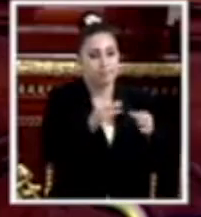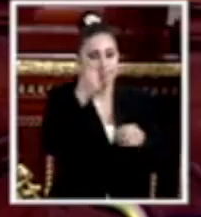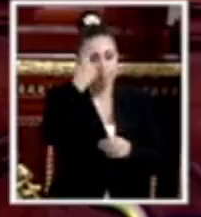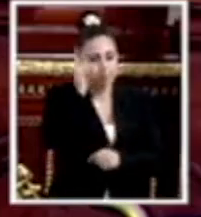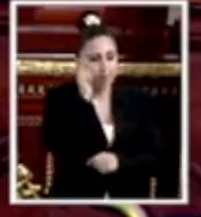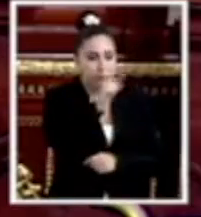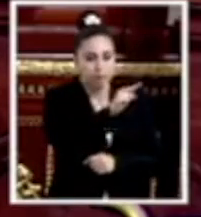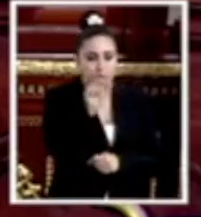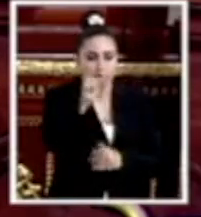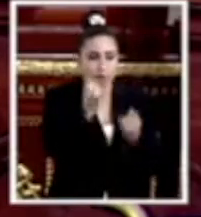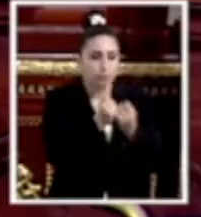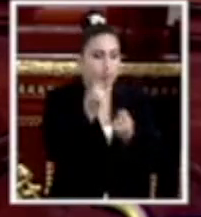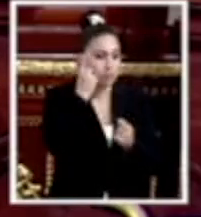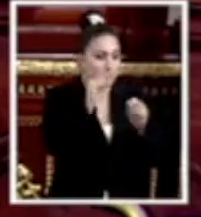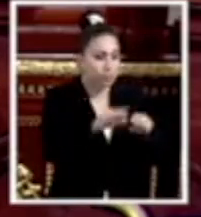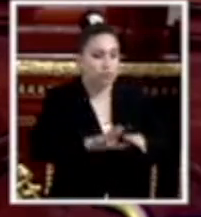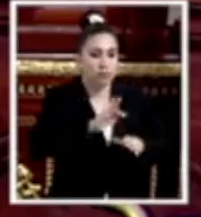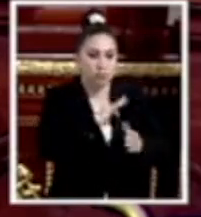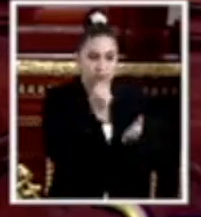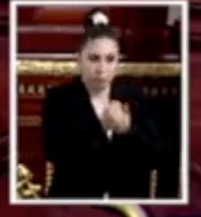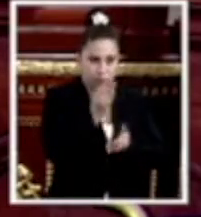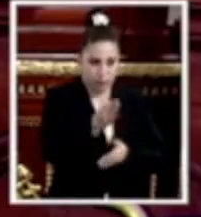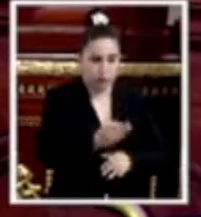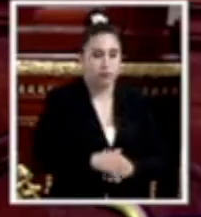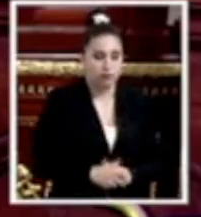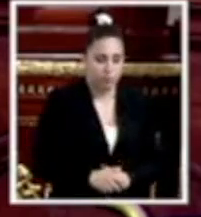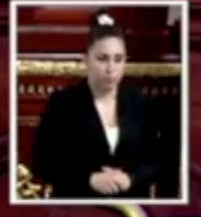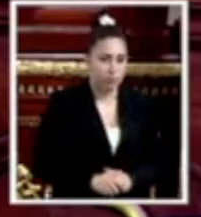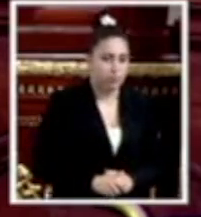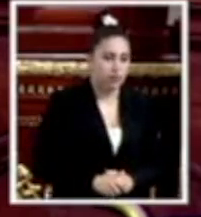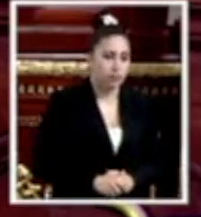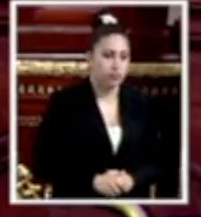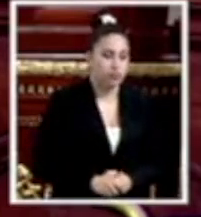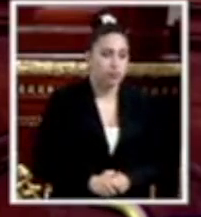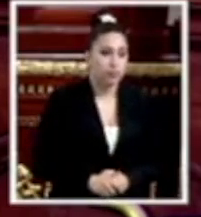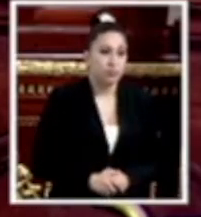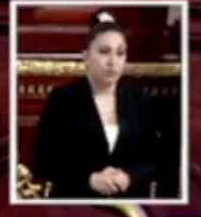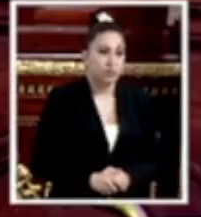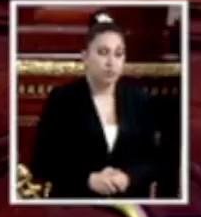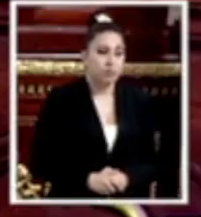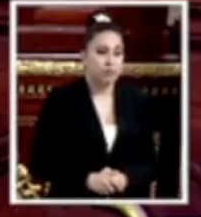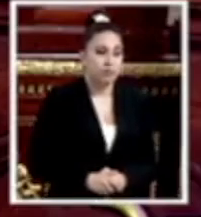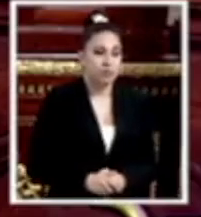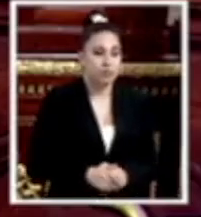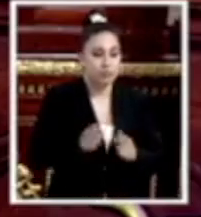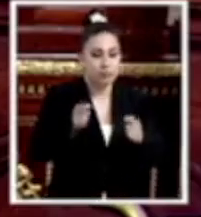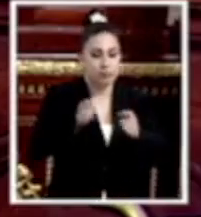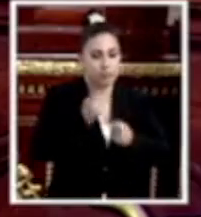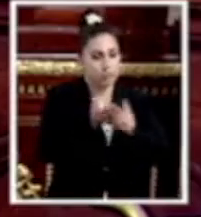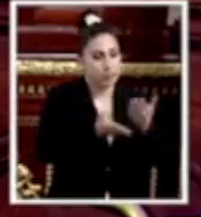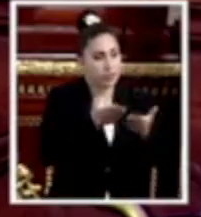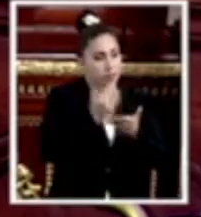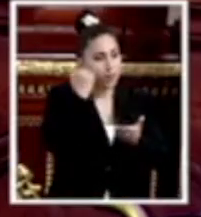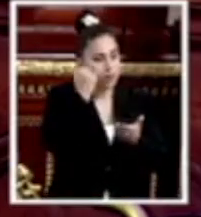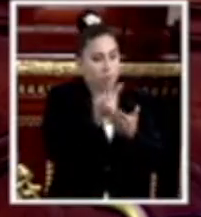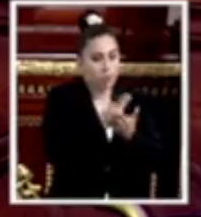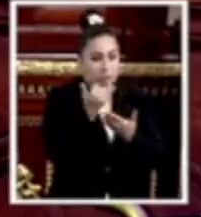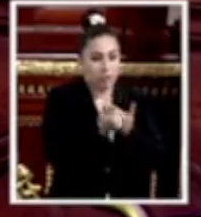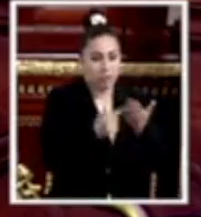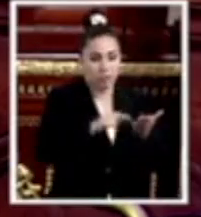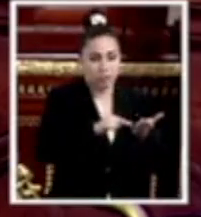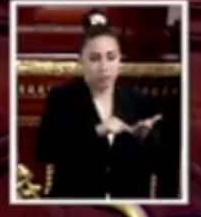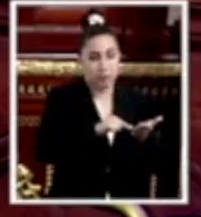igual manera, su aprobación en sentido positivo. La iniciativa con proyecto de decreto que en este momento nos